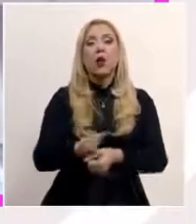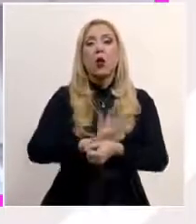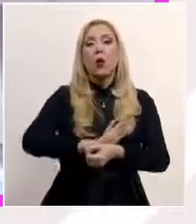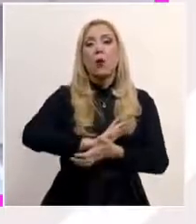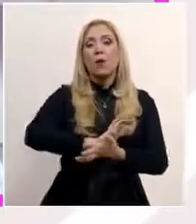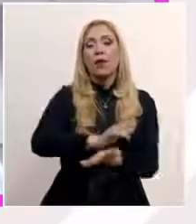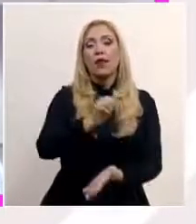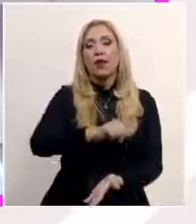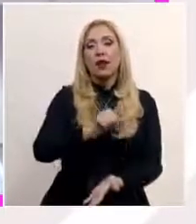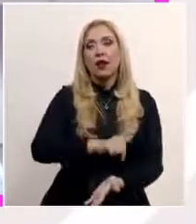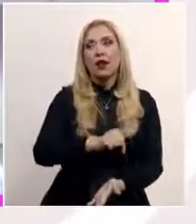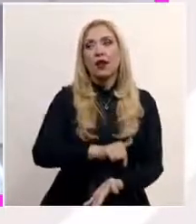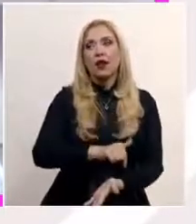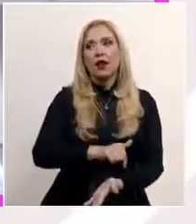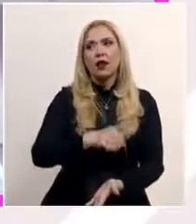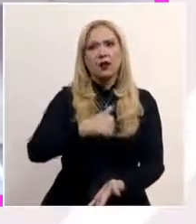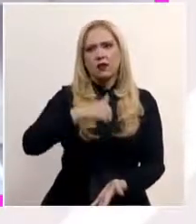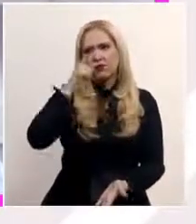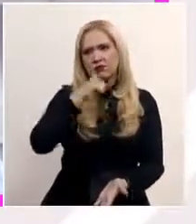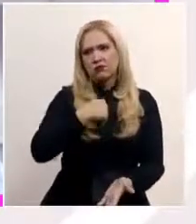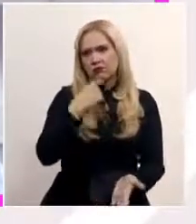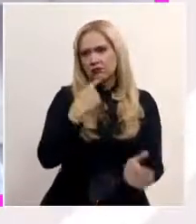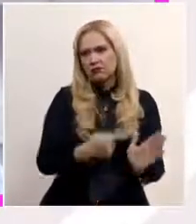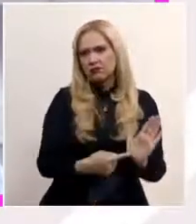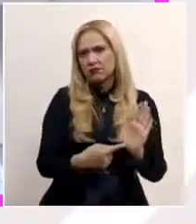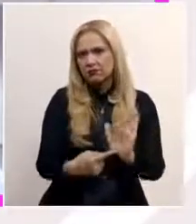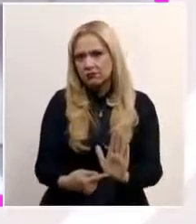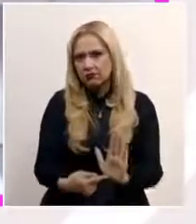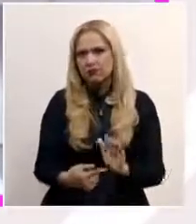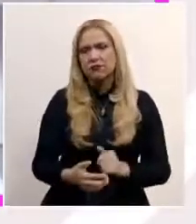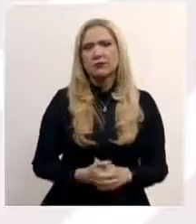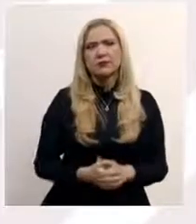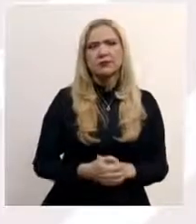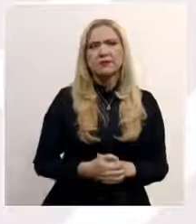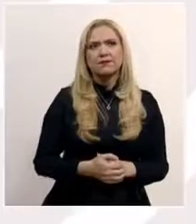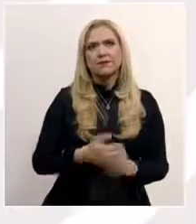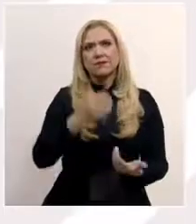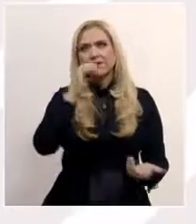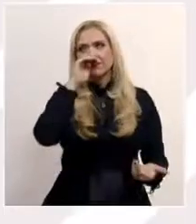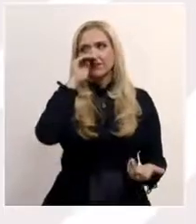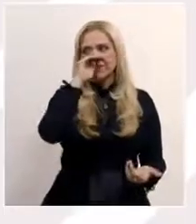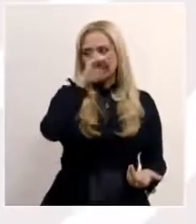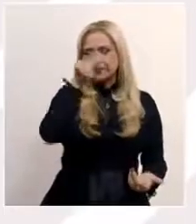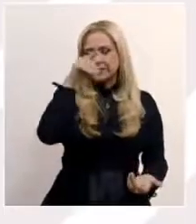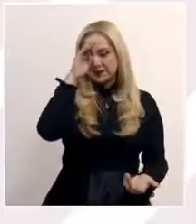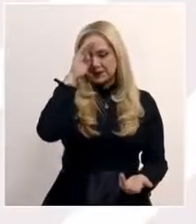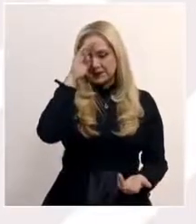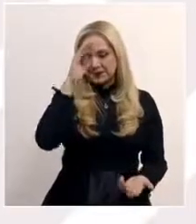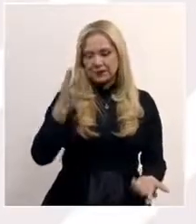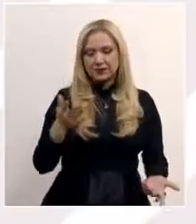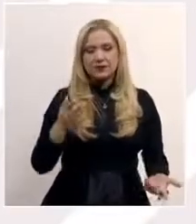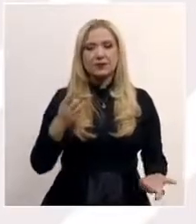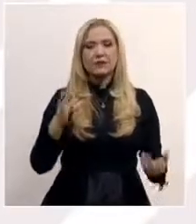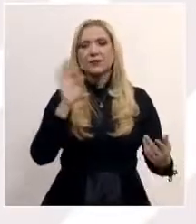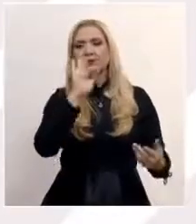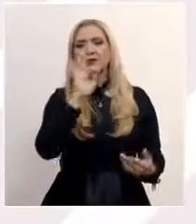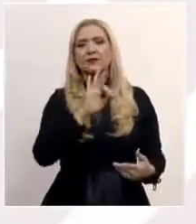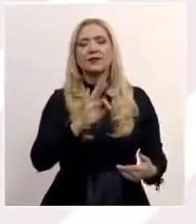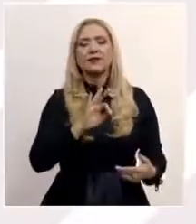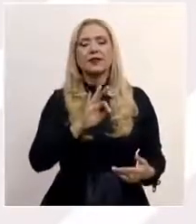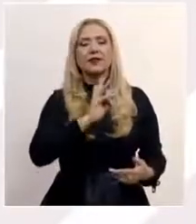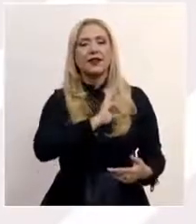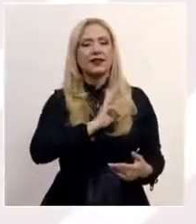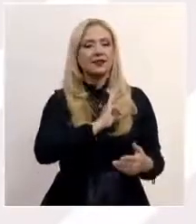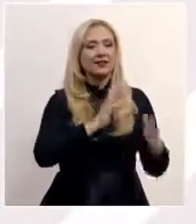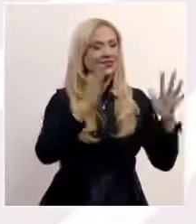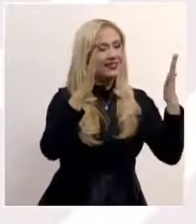siempre la pongo sobre la mesa, ¿no? Porque que de una persona que felicita a su familiar